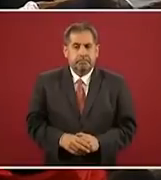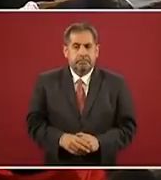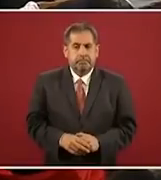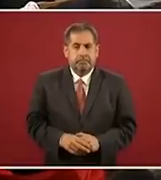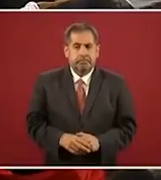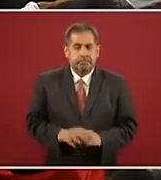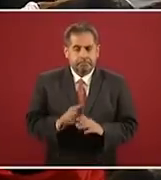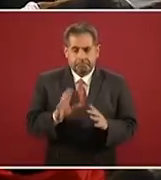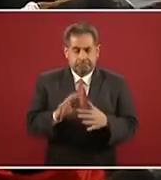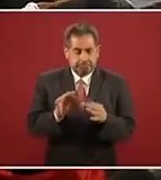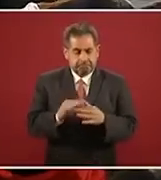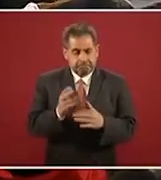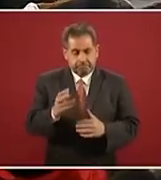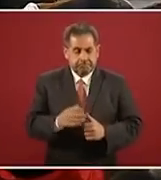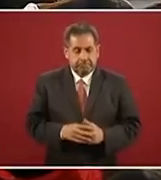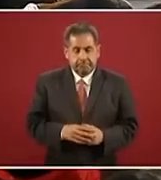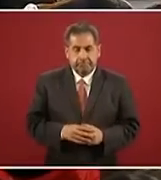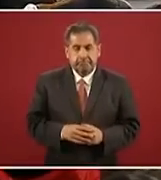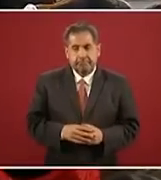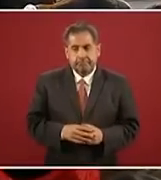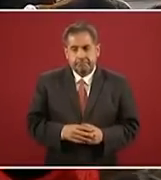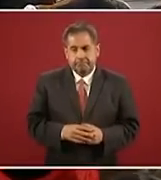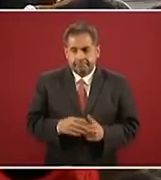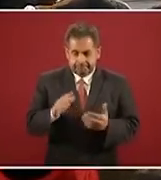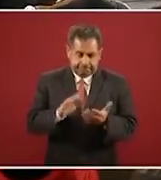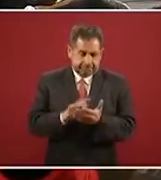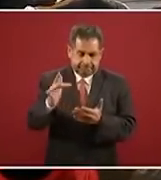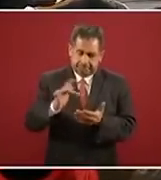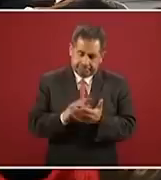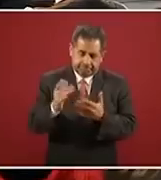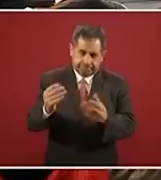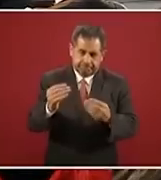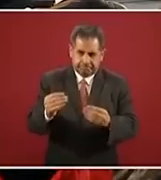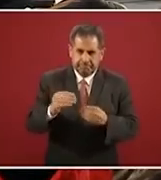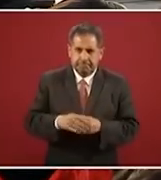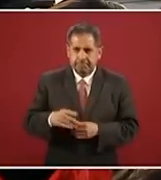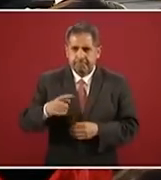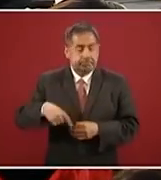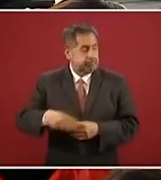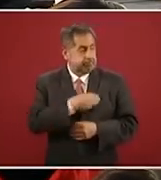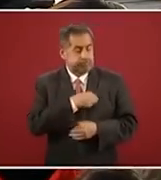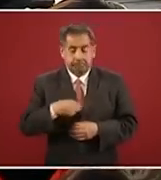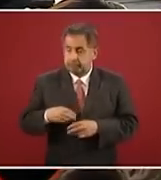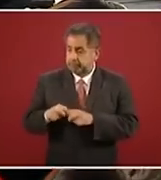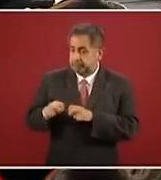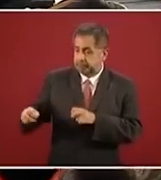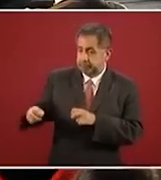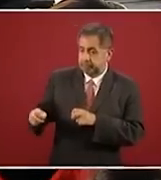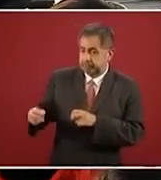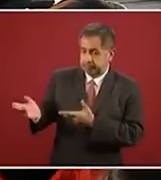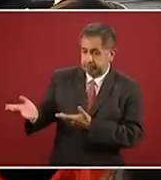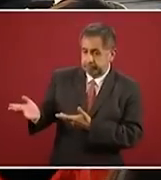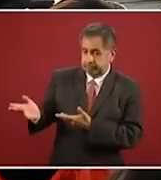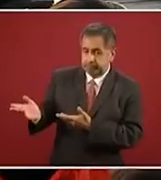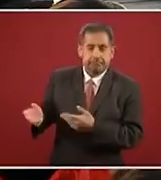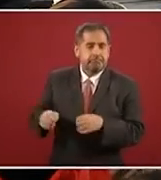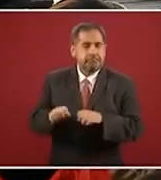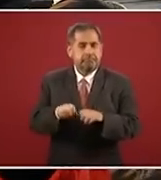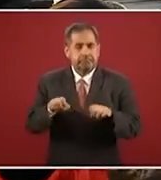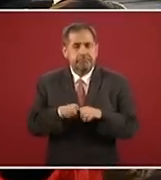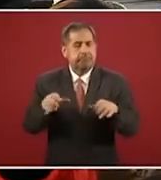cosa d agradecer mucho a los integrantes de este equipo